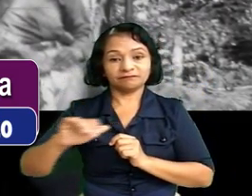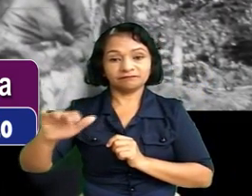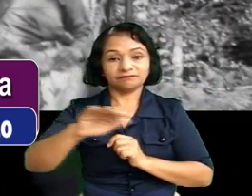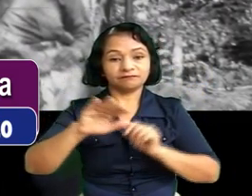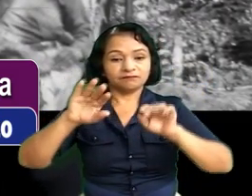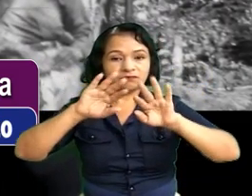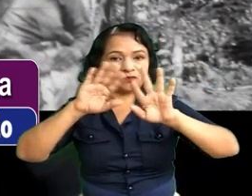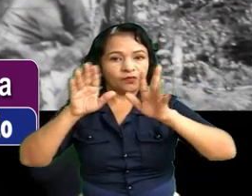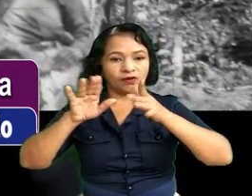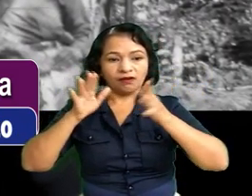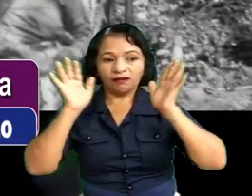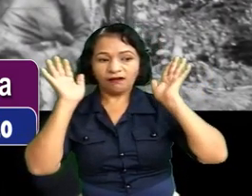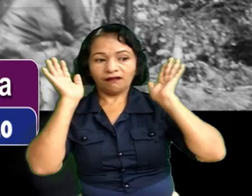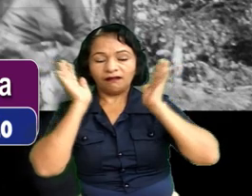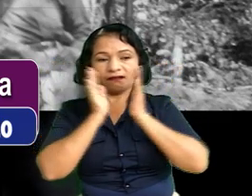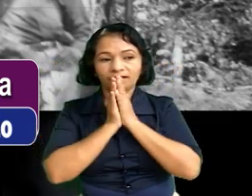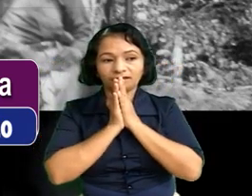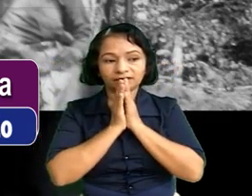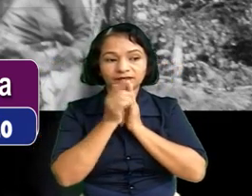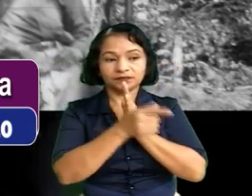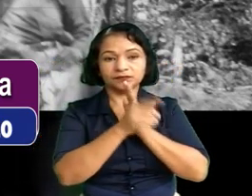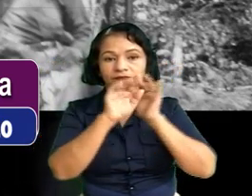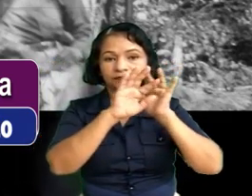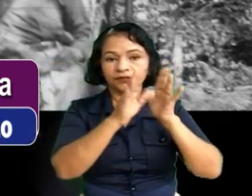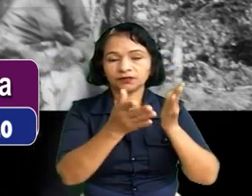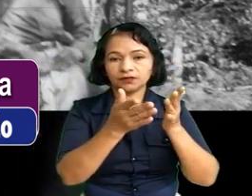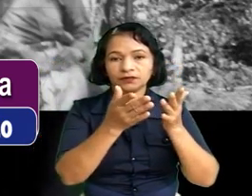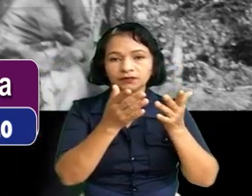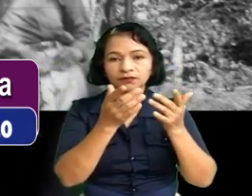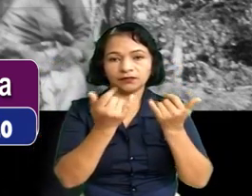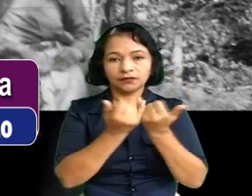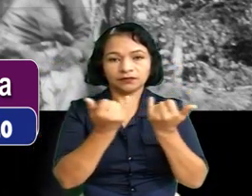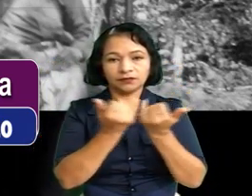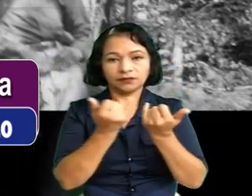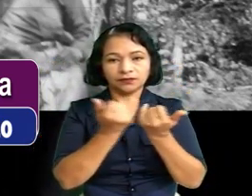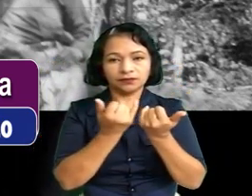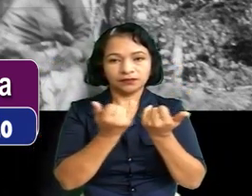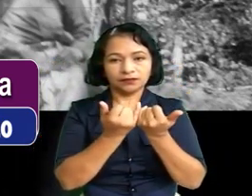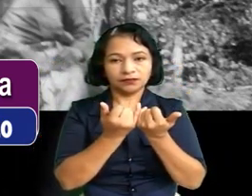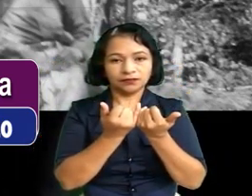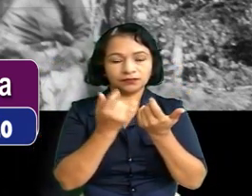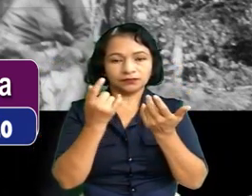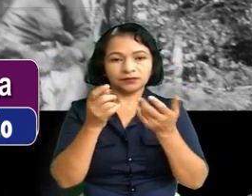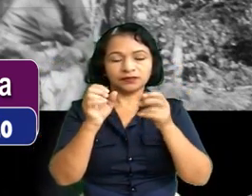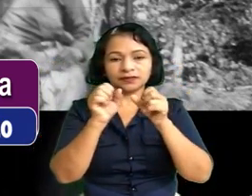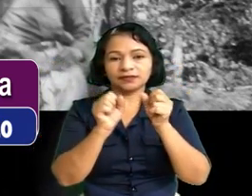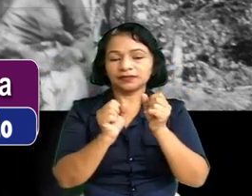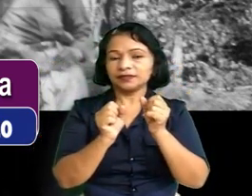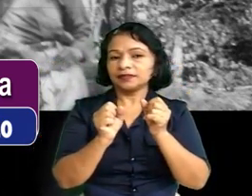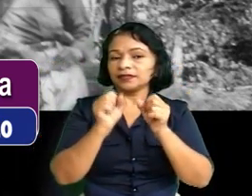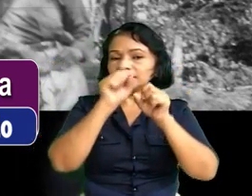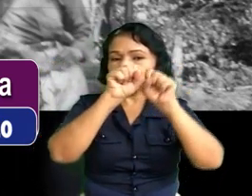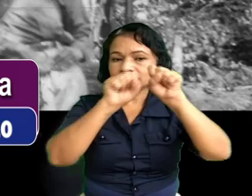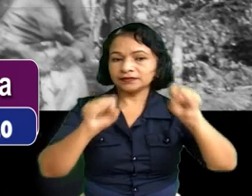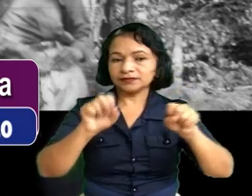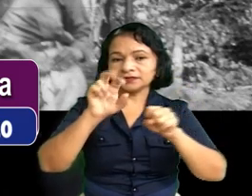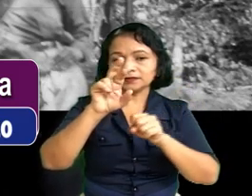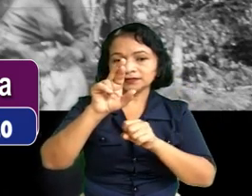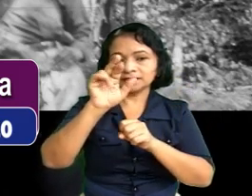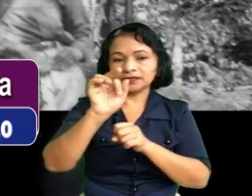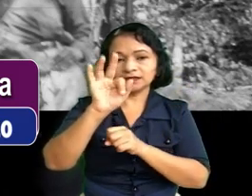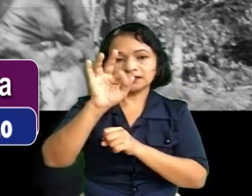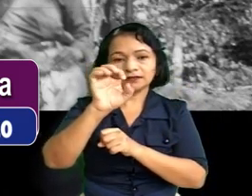organizada. Sí, imagínate que la boda del general y ella fue un revuelo a nivel de San Rafael del Norte. O sea, una joven se